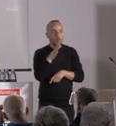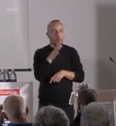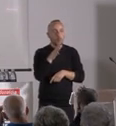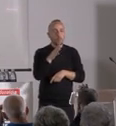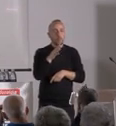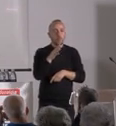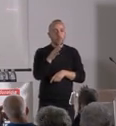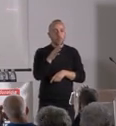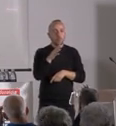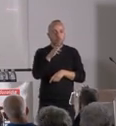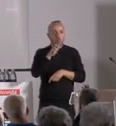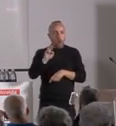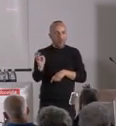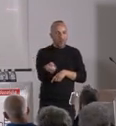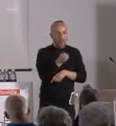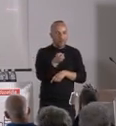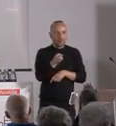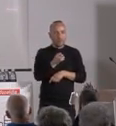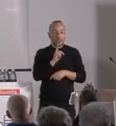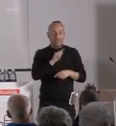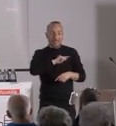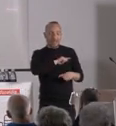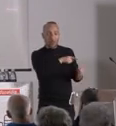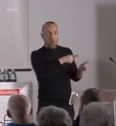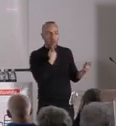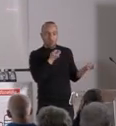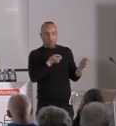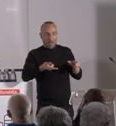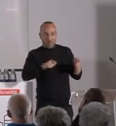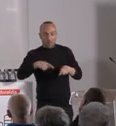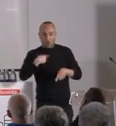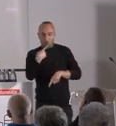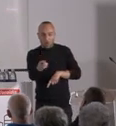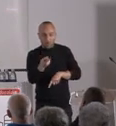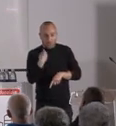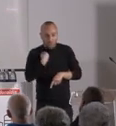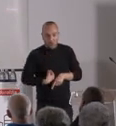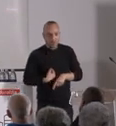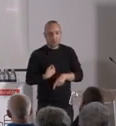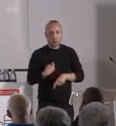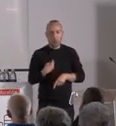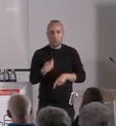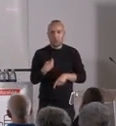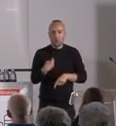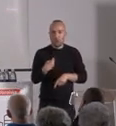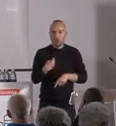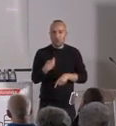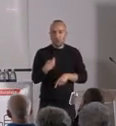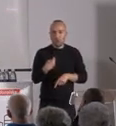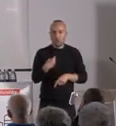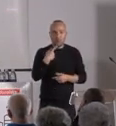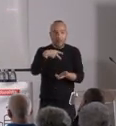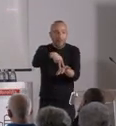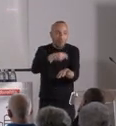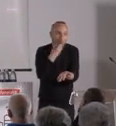diversidad, de tener la sensación que estamos haciendo lo mismo, porque eso es bastante duro, entonces como hacerlo acompañados y acompañadas mejor.